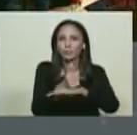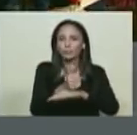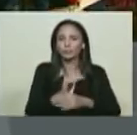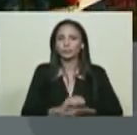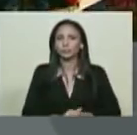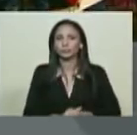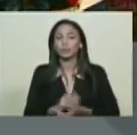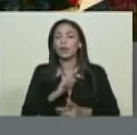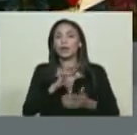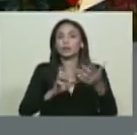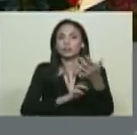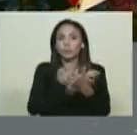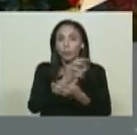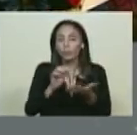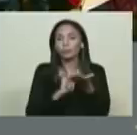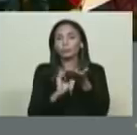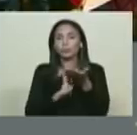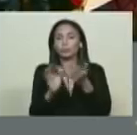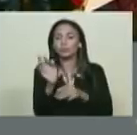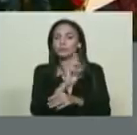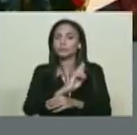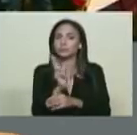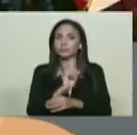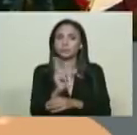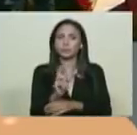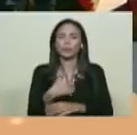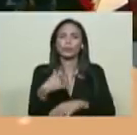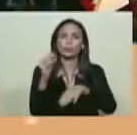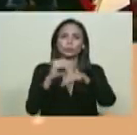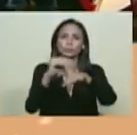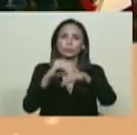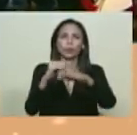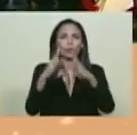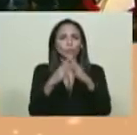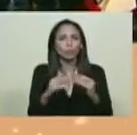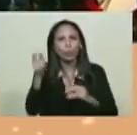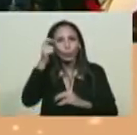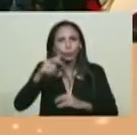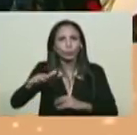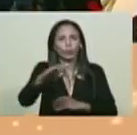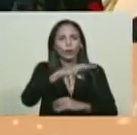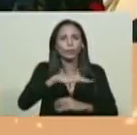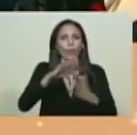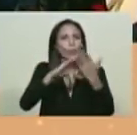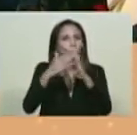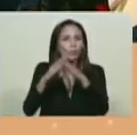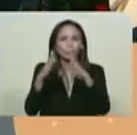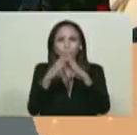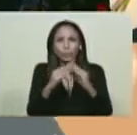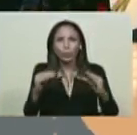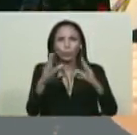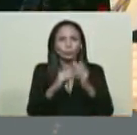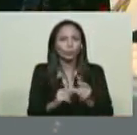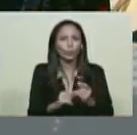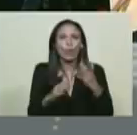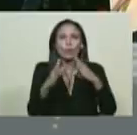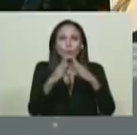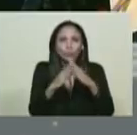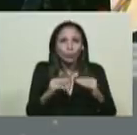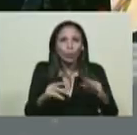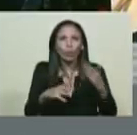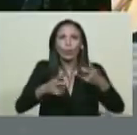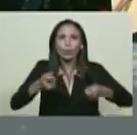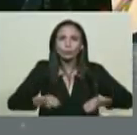Esto es un problema que tenemos que resolver. Yo llamo a todo el pueblo, a los consejos comunales, a los sindicatos, a los